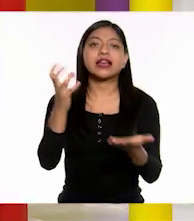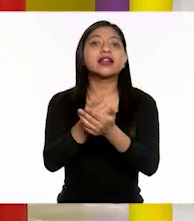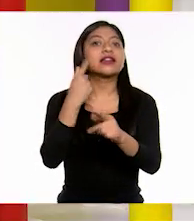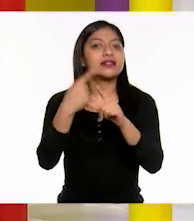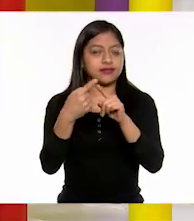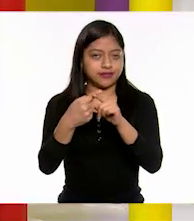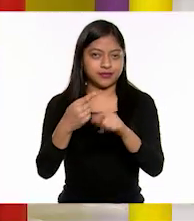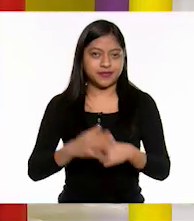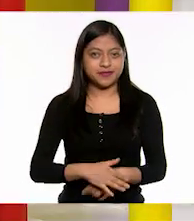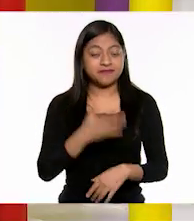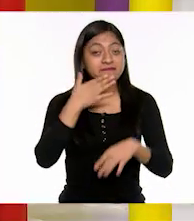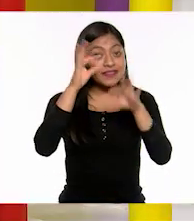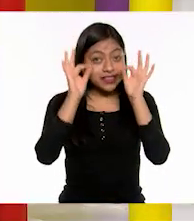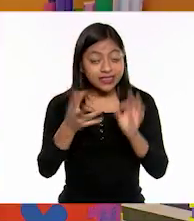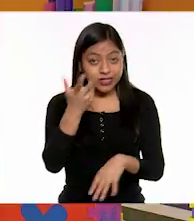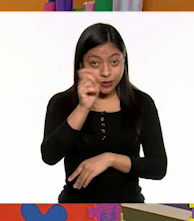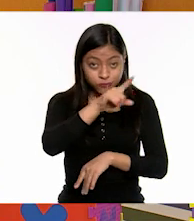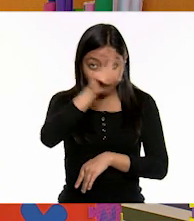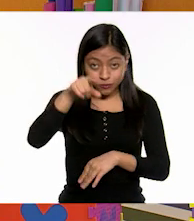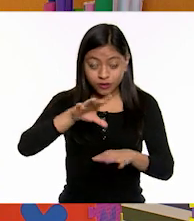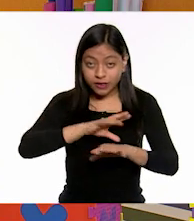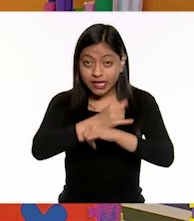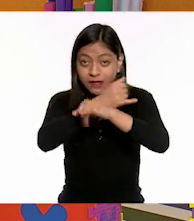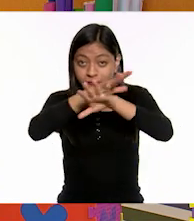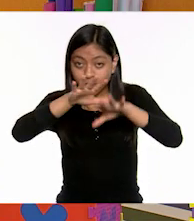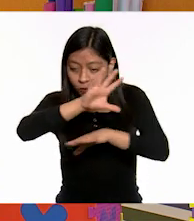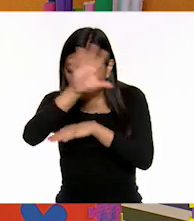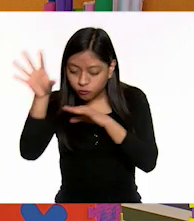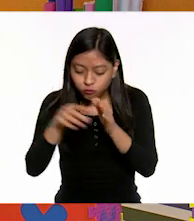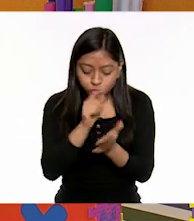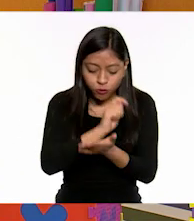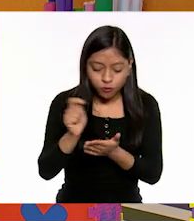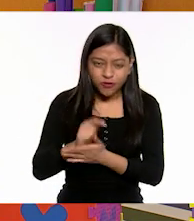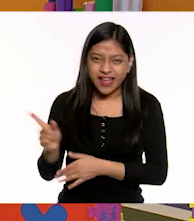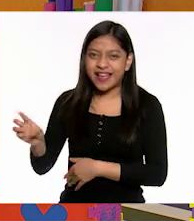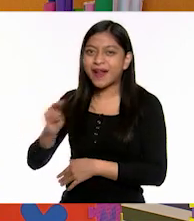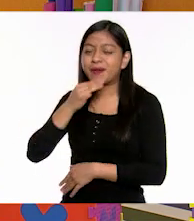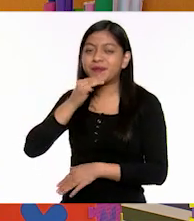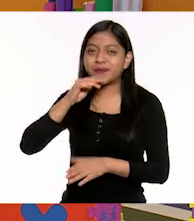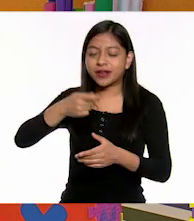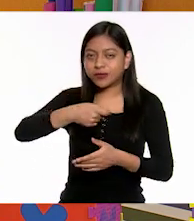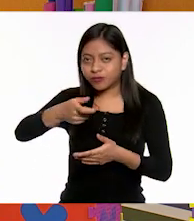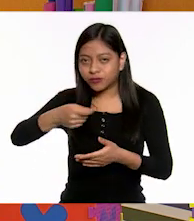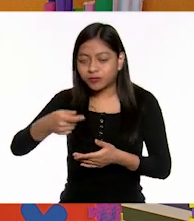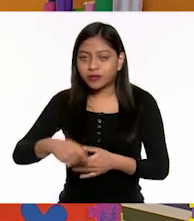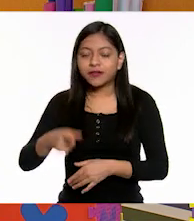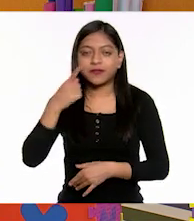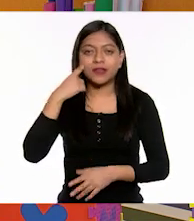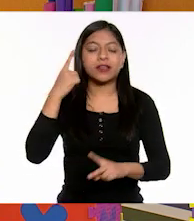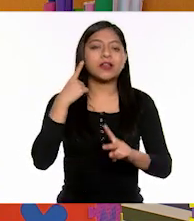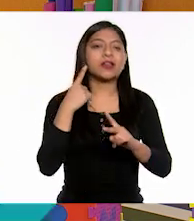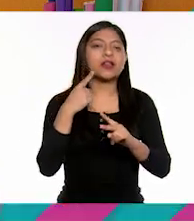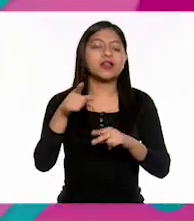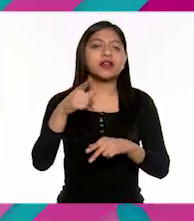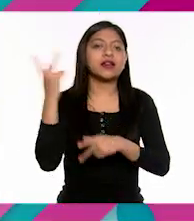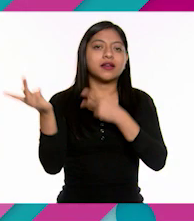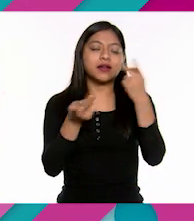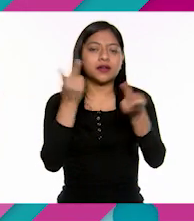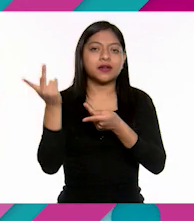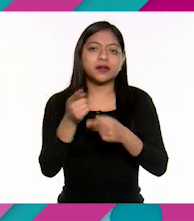y con esta información del juego de maíz al hoyo vamos a contestar el siguiente cuadro